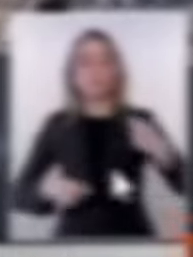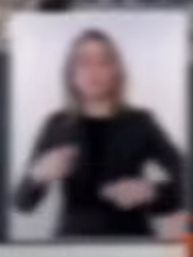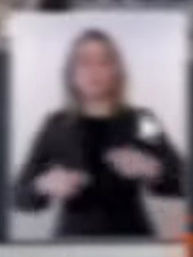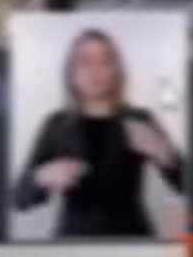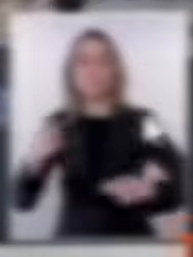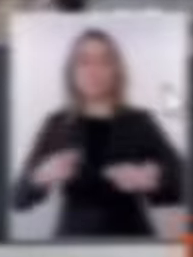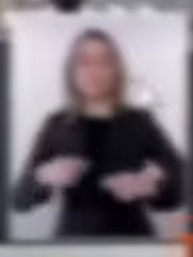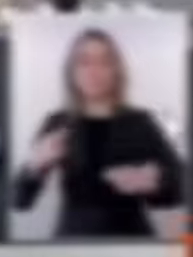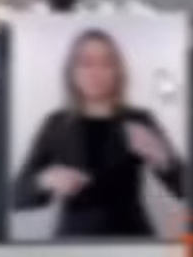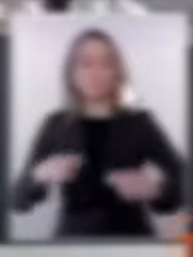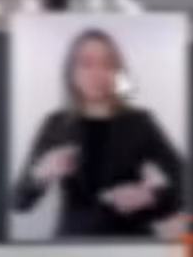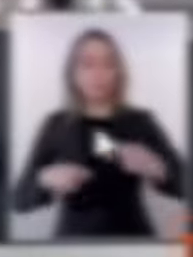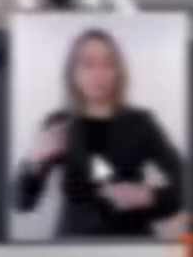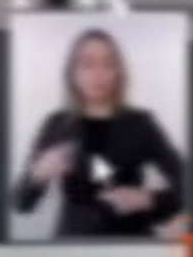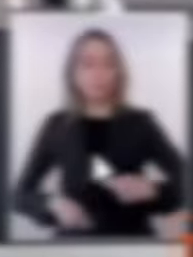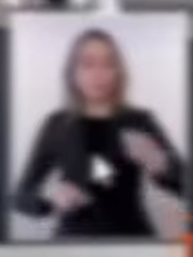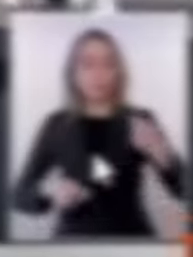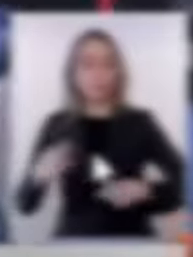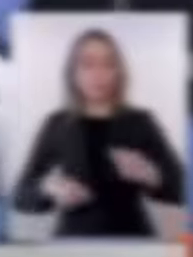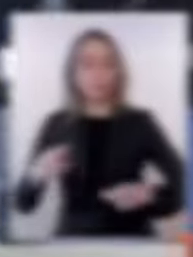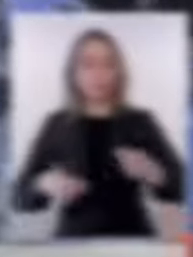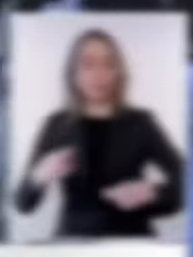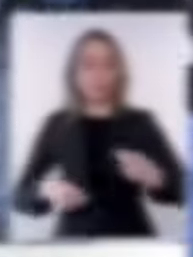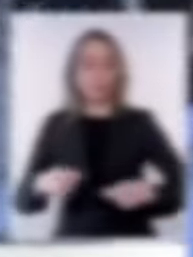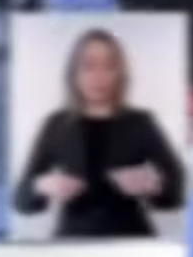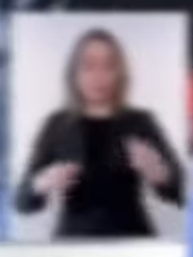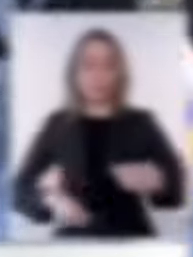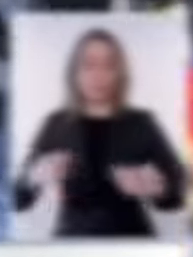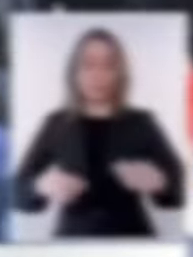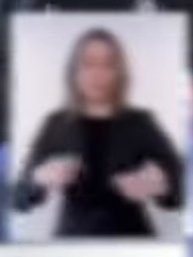¿Cómo hace la chica que traduce?